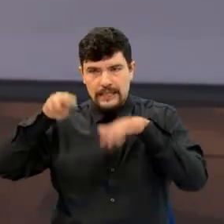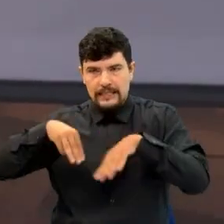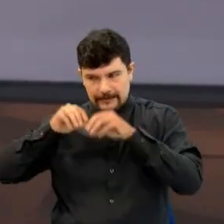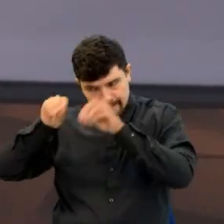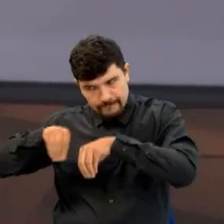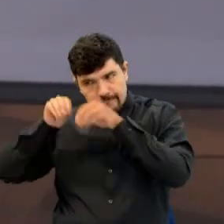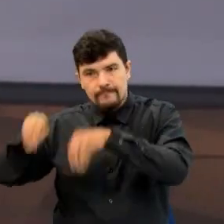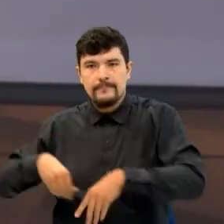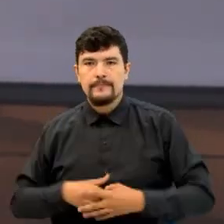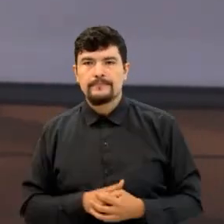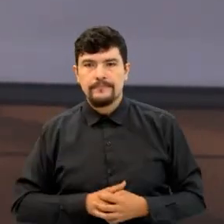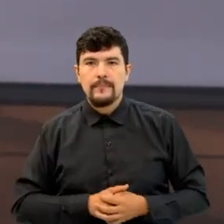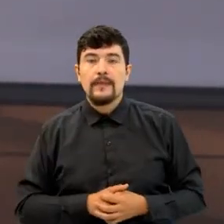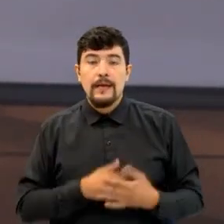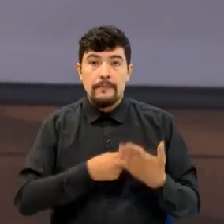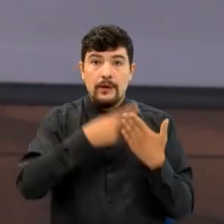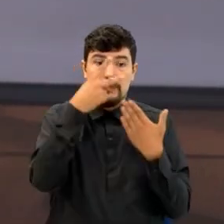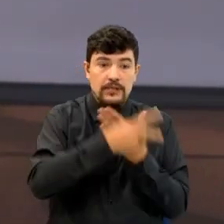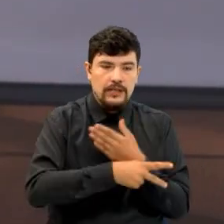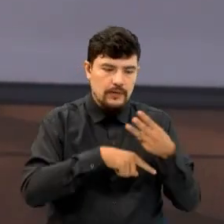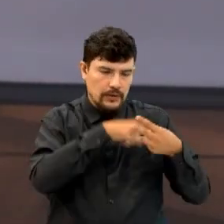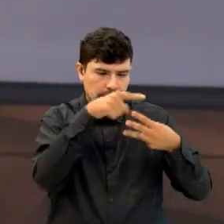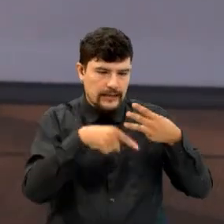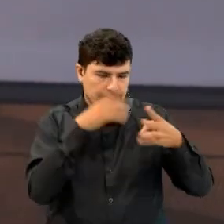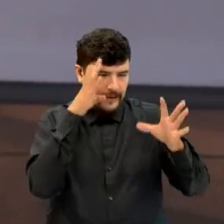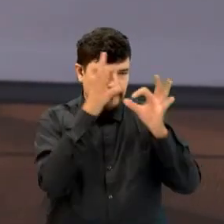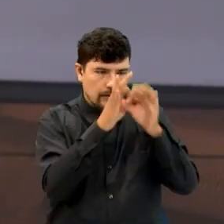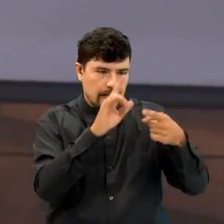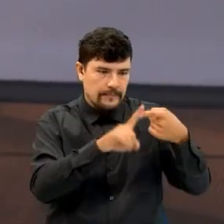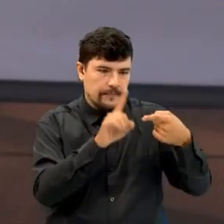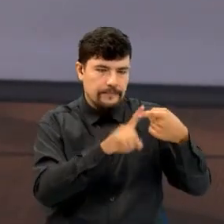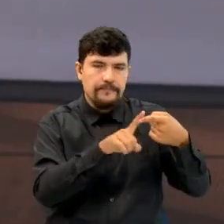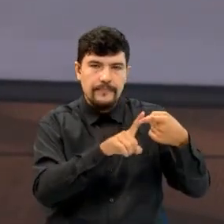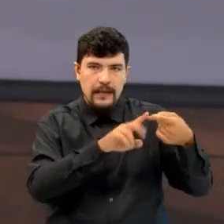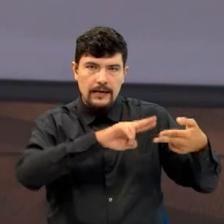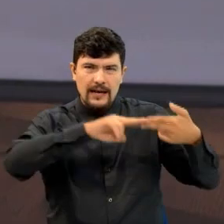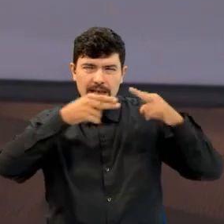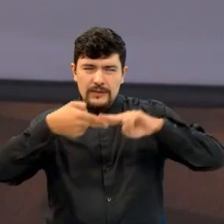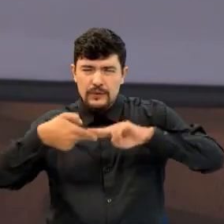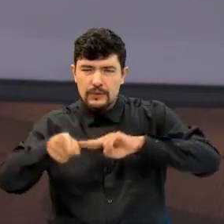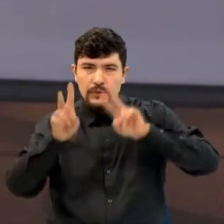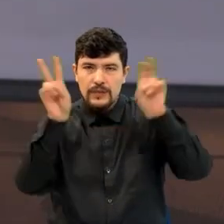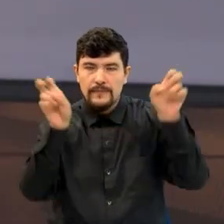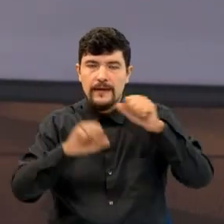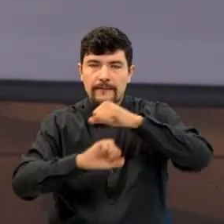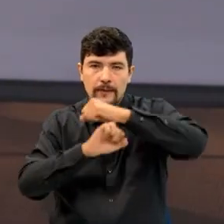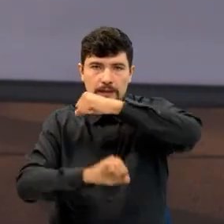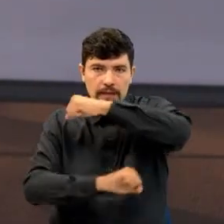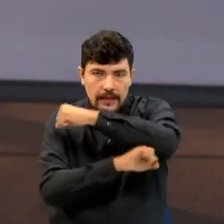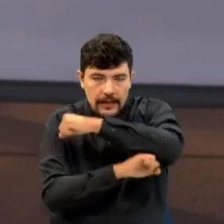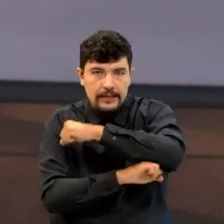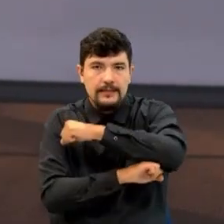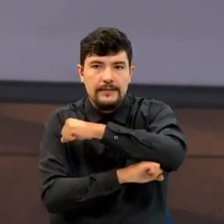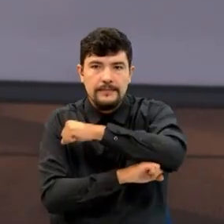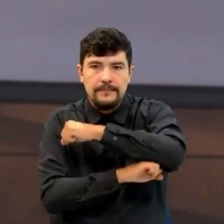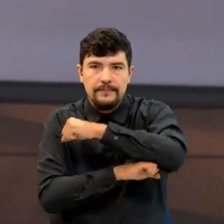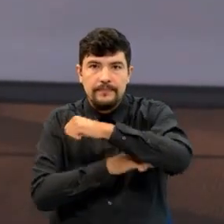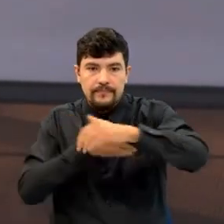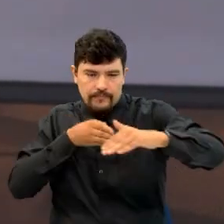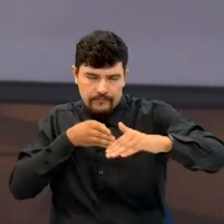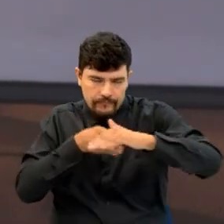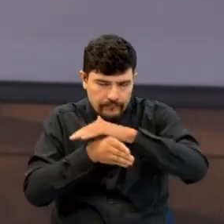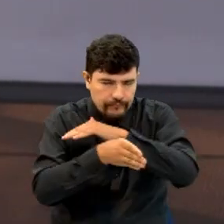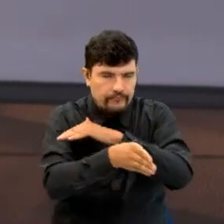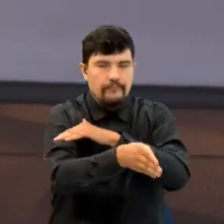proyecto que ha tenido 3 componentes específicos. Un componente que ha estado asociado a fortalecer los mecanismos de acceso